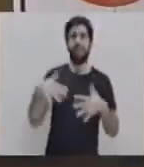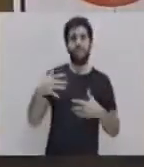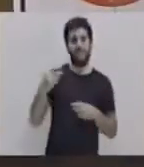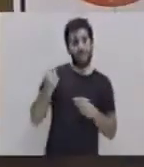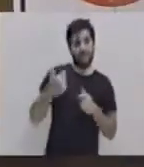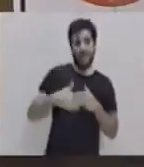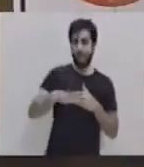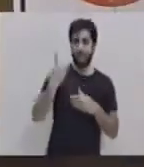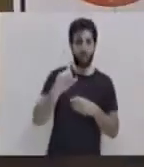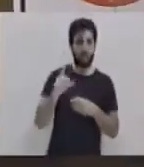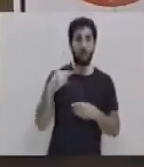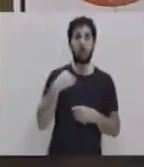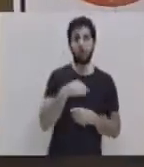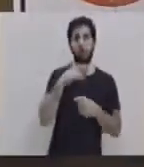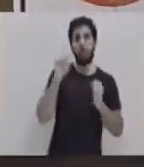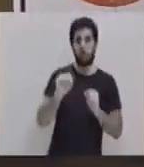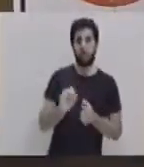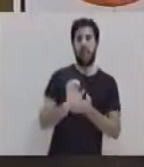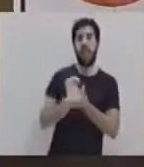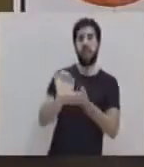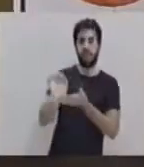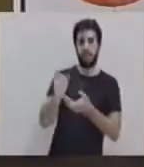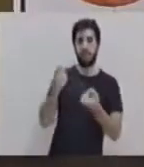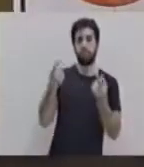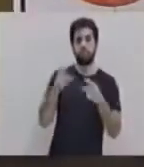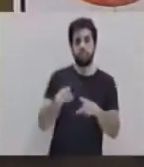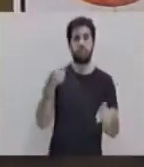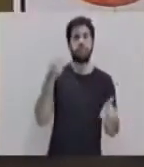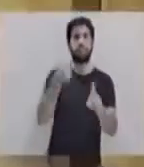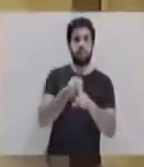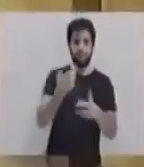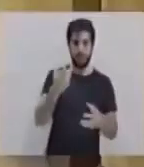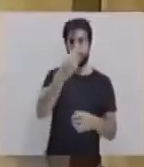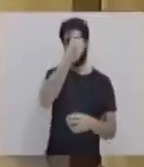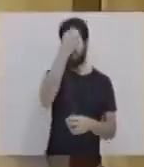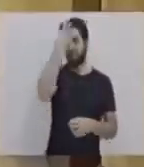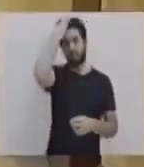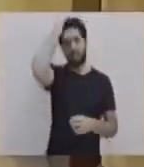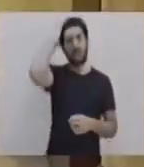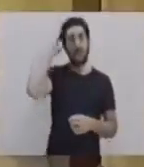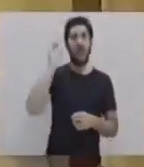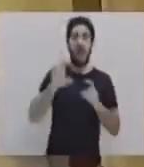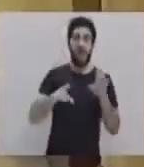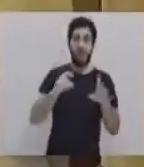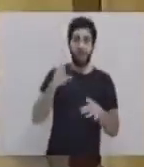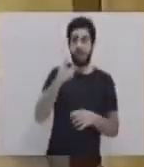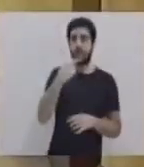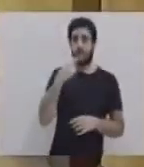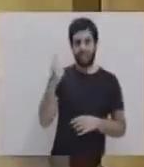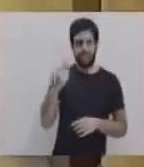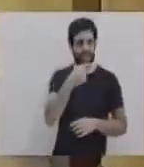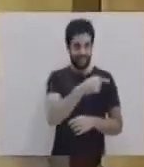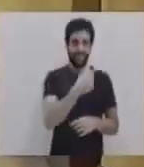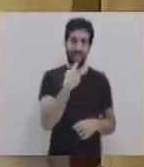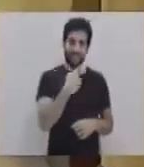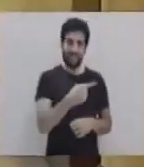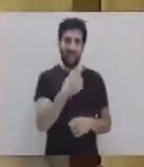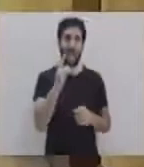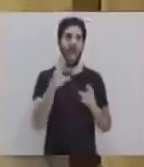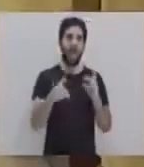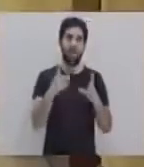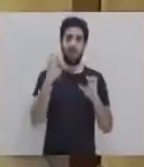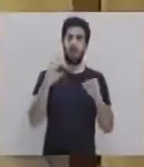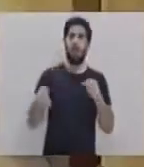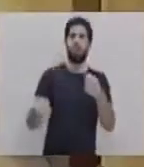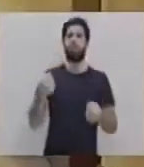y que de esta manera pues nosotros podamos evitar y mitigar estos incidentes. Y es que la causa de muchos accidentes, como usted bien lo dice, es